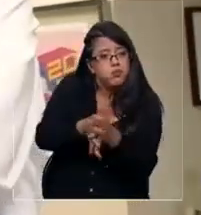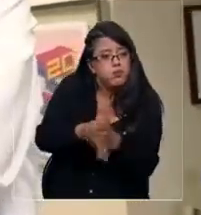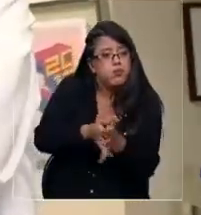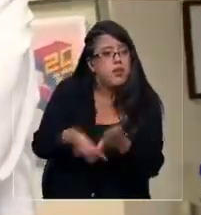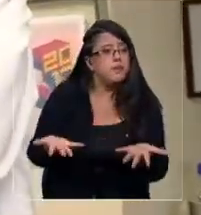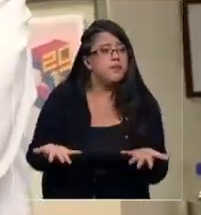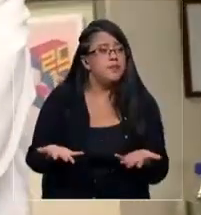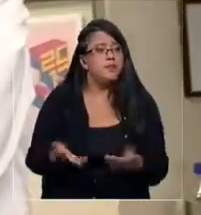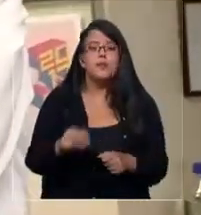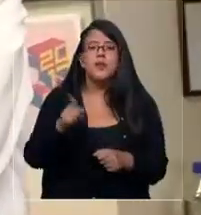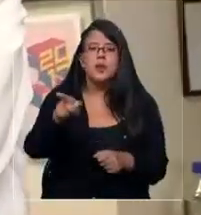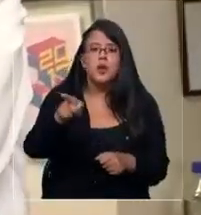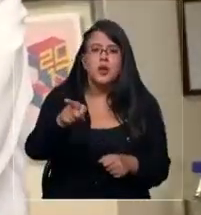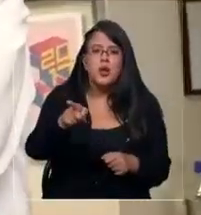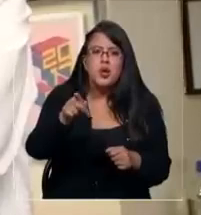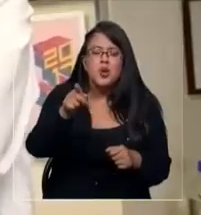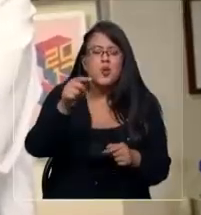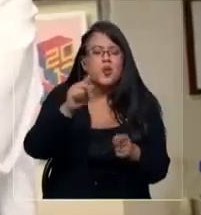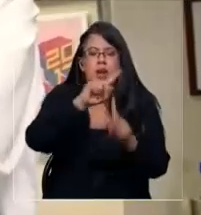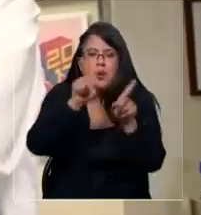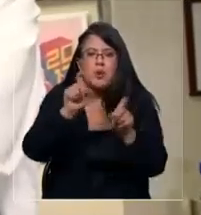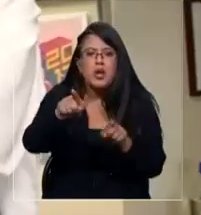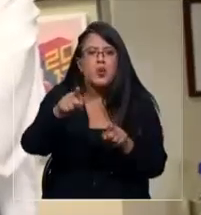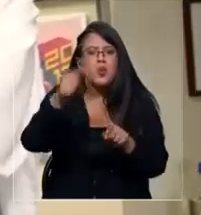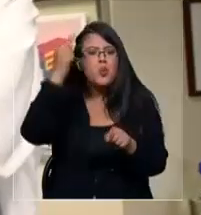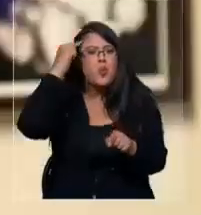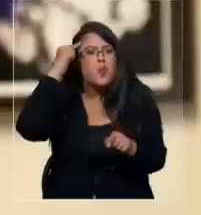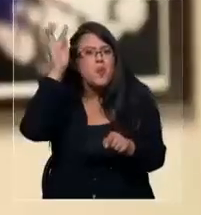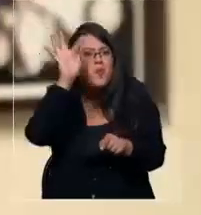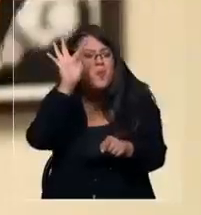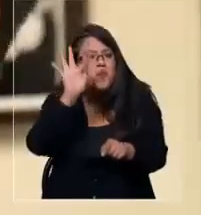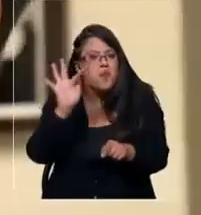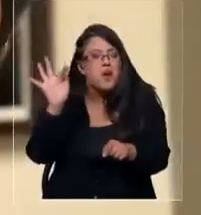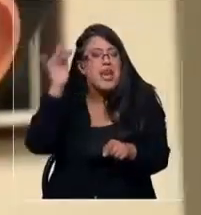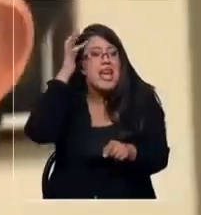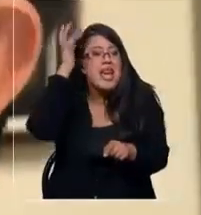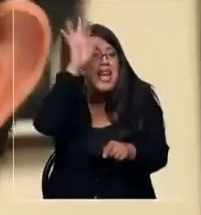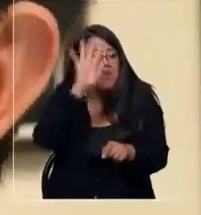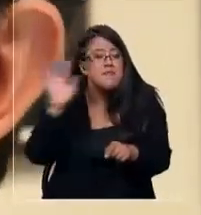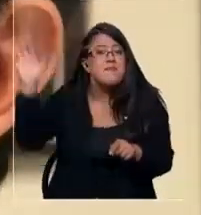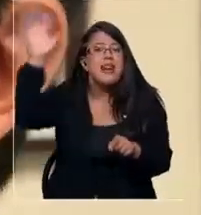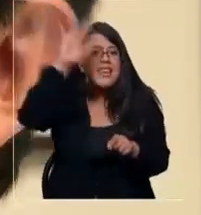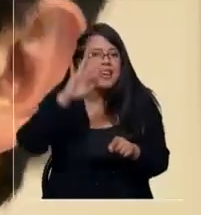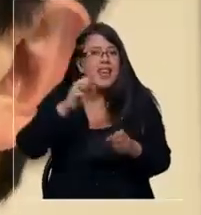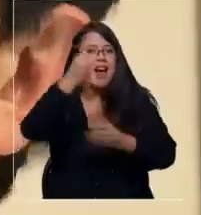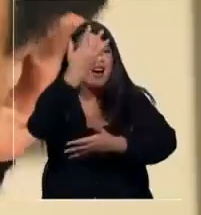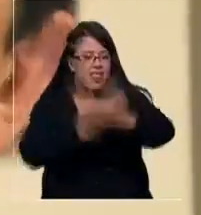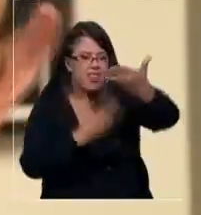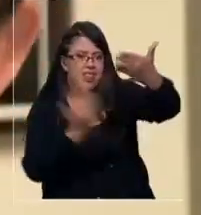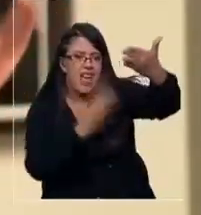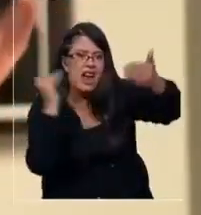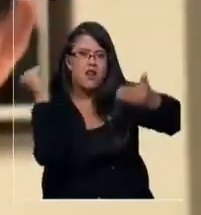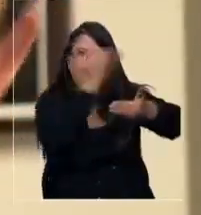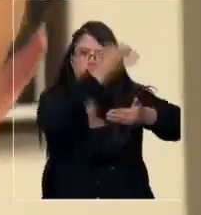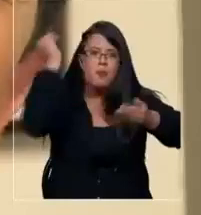diarios del mundo diciendo el médico chileno que descubrió la vacuna contra el coronavirus? Así como pensamos que partimos hablando de fútbol,